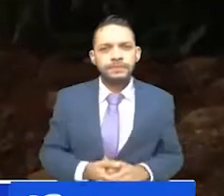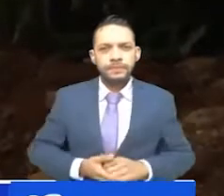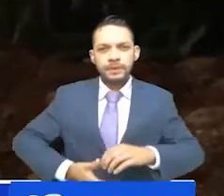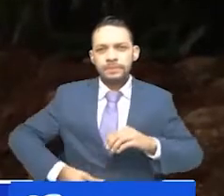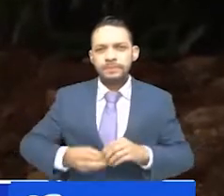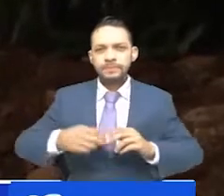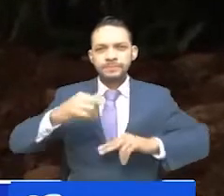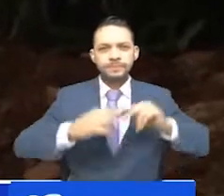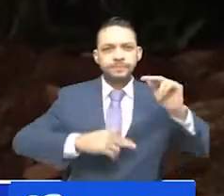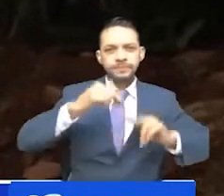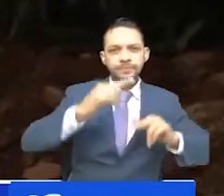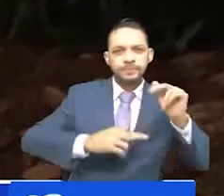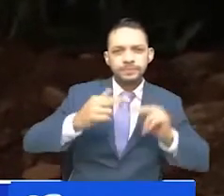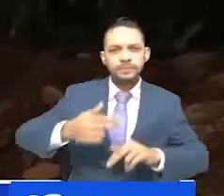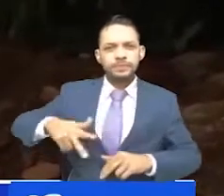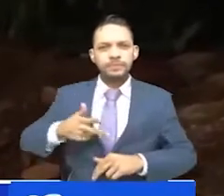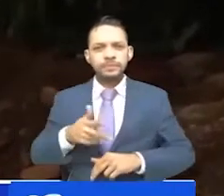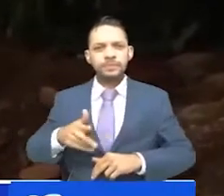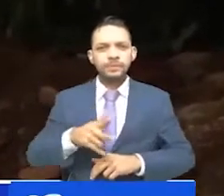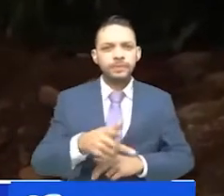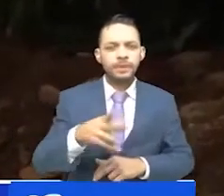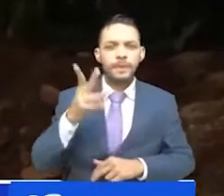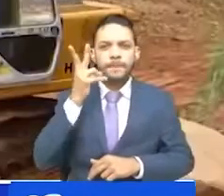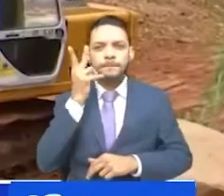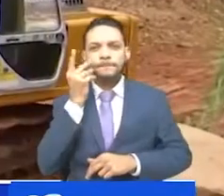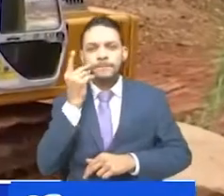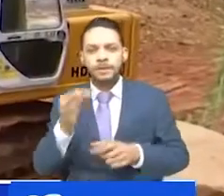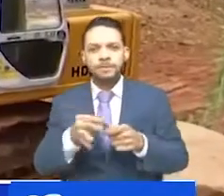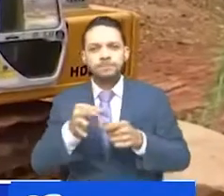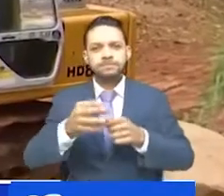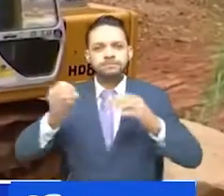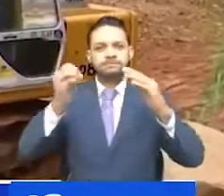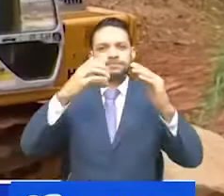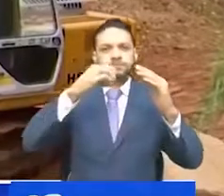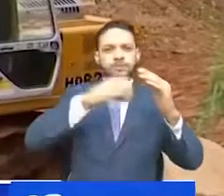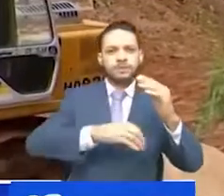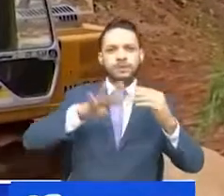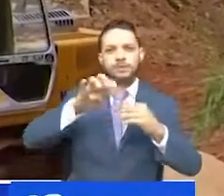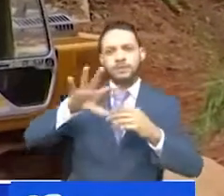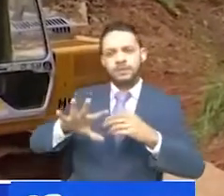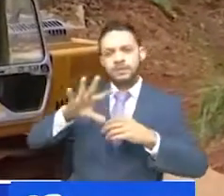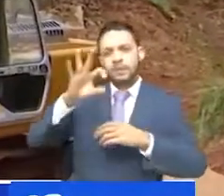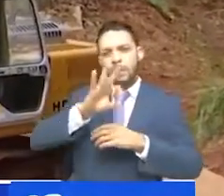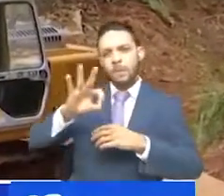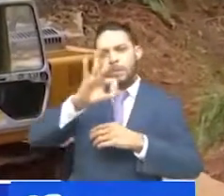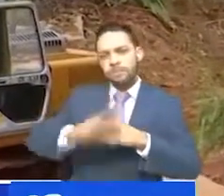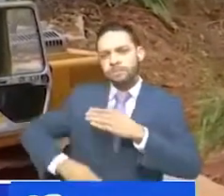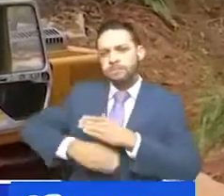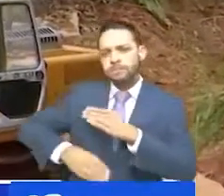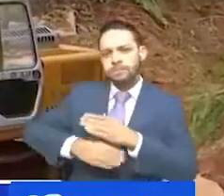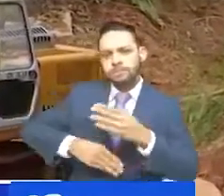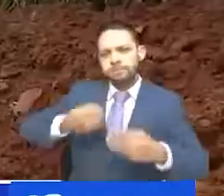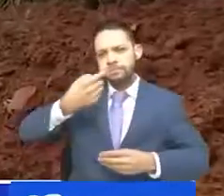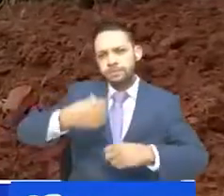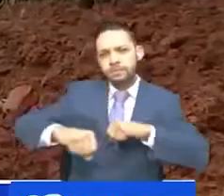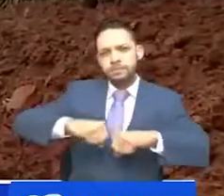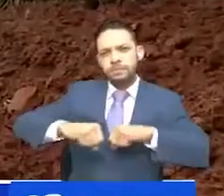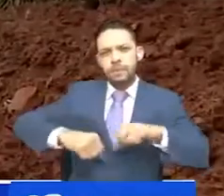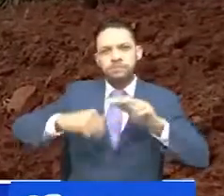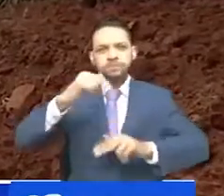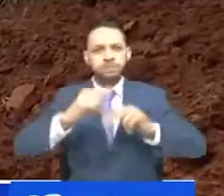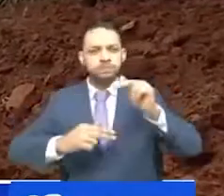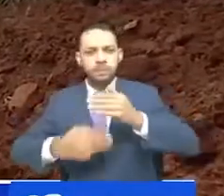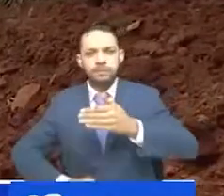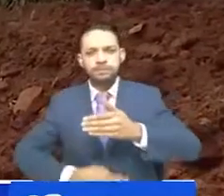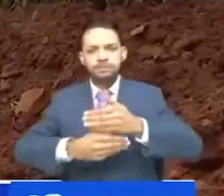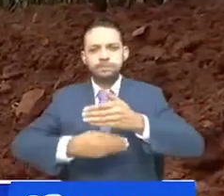Obras de mitigación vial entre Pereira y Marsella avanzan en un 95%. El siguiente paso será la construcción de un muro